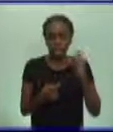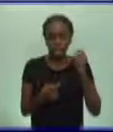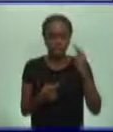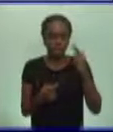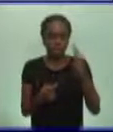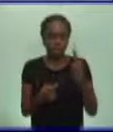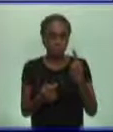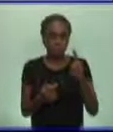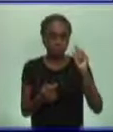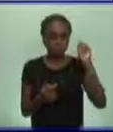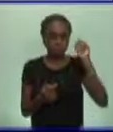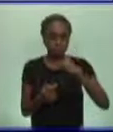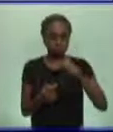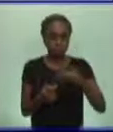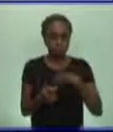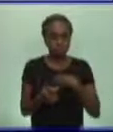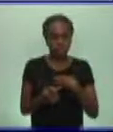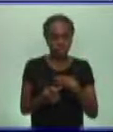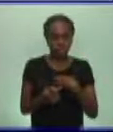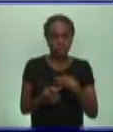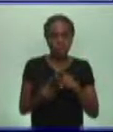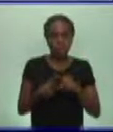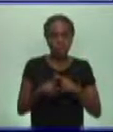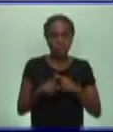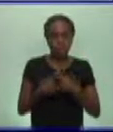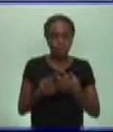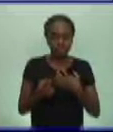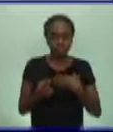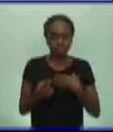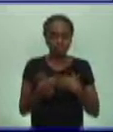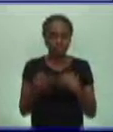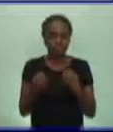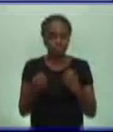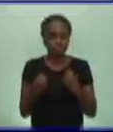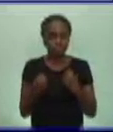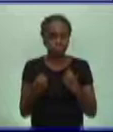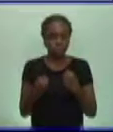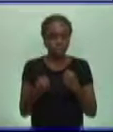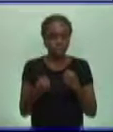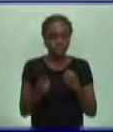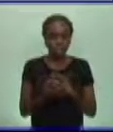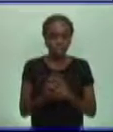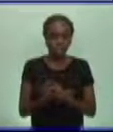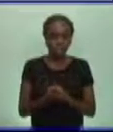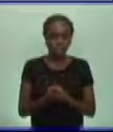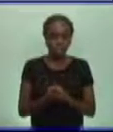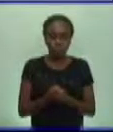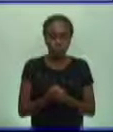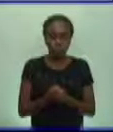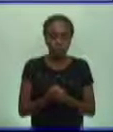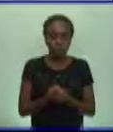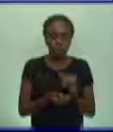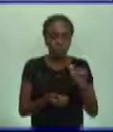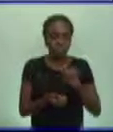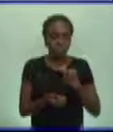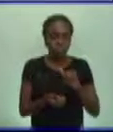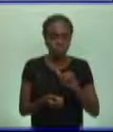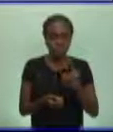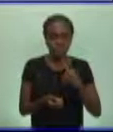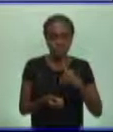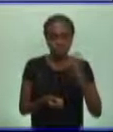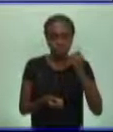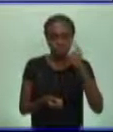está tildada? Bueno, porque tiene su fuerza de pronunciación en la penúltima sílaba y no